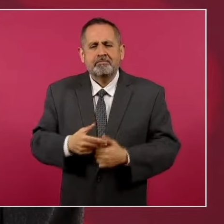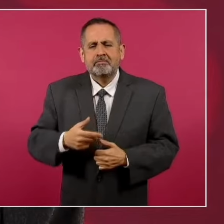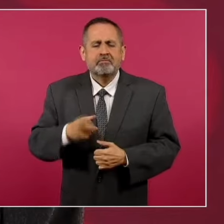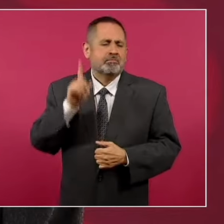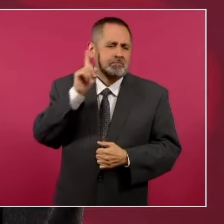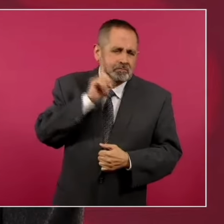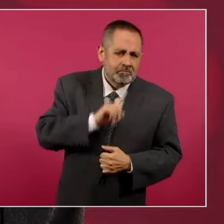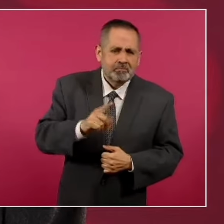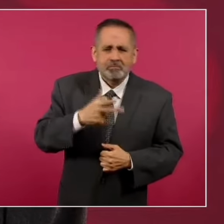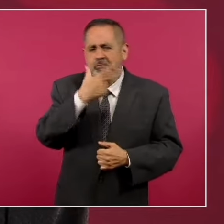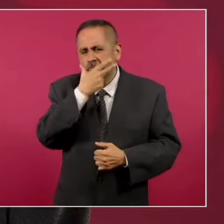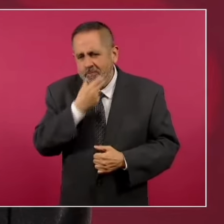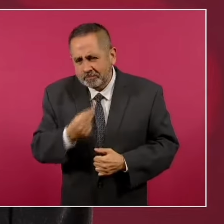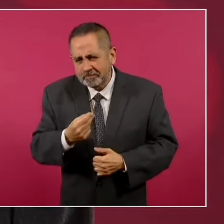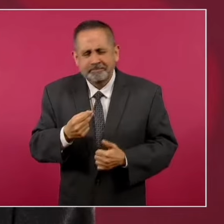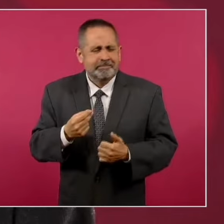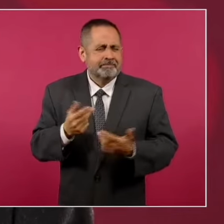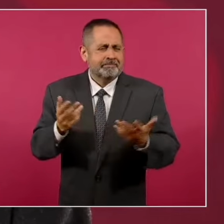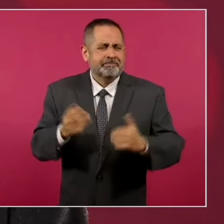mujeres, hombres,